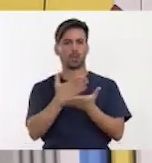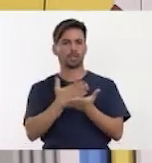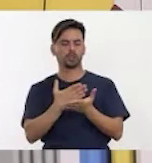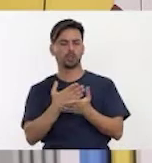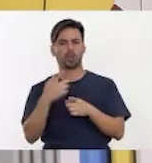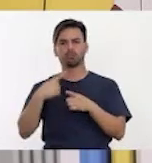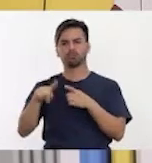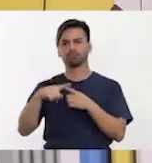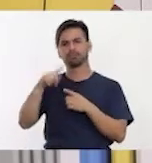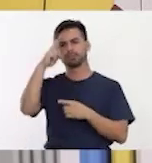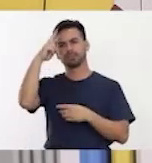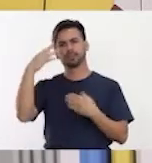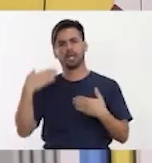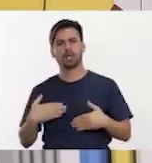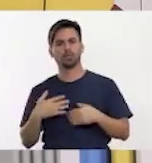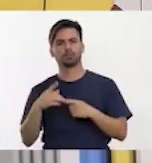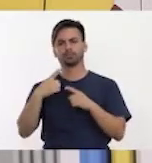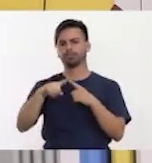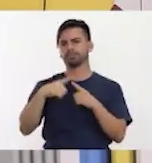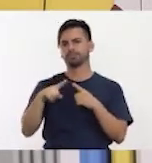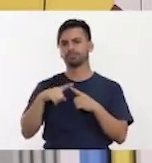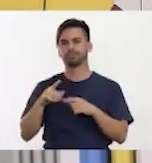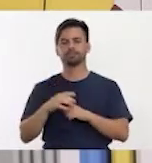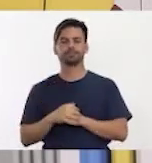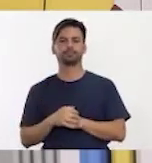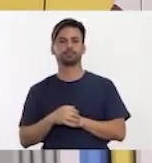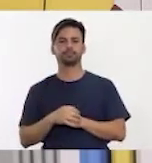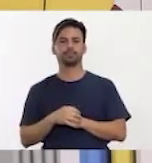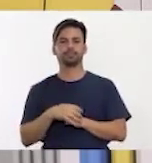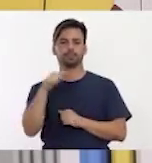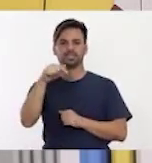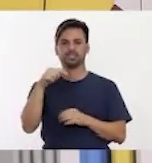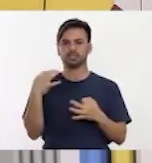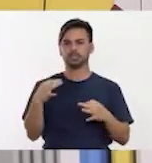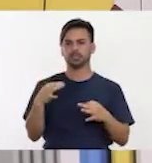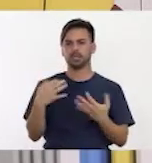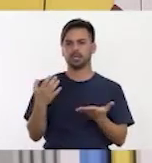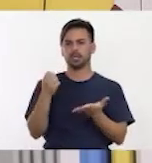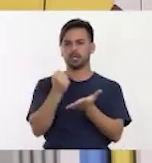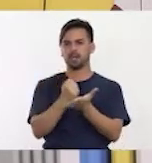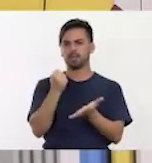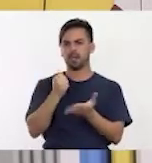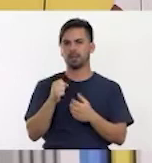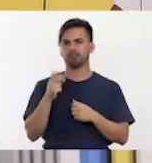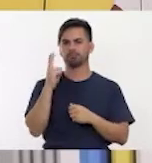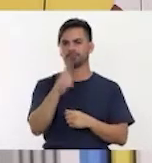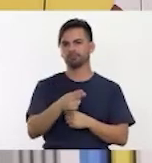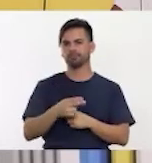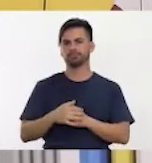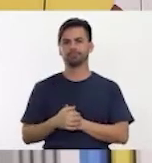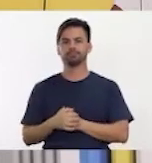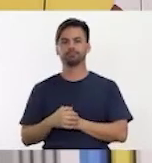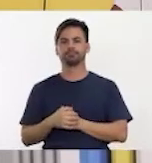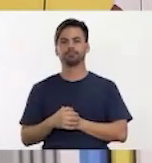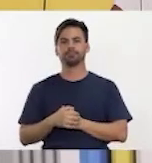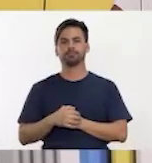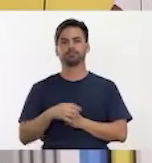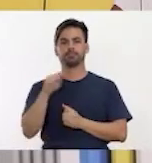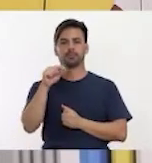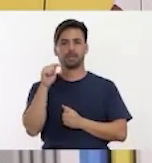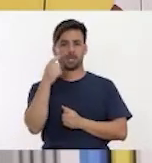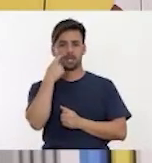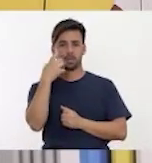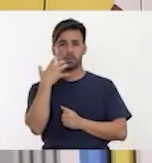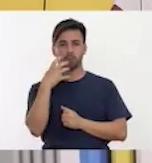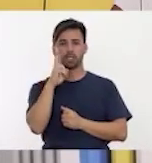enmienda y los ejemplos más significativos de oposición a la misma. Aquí